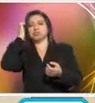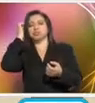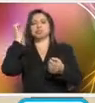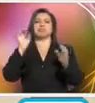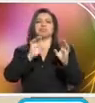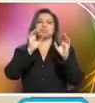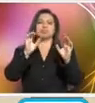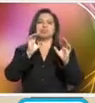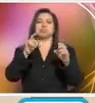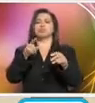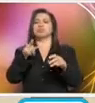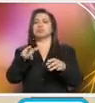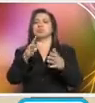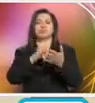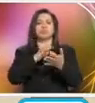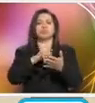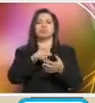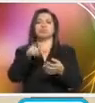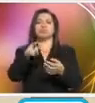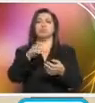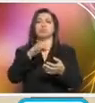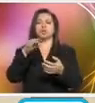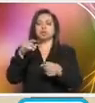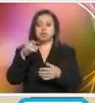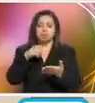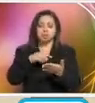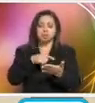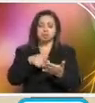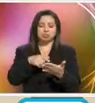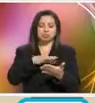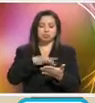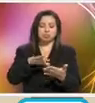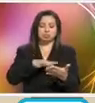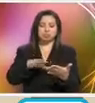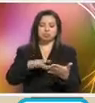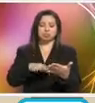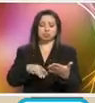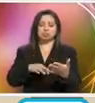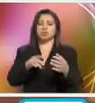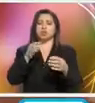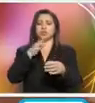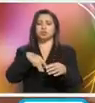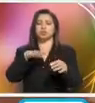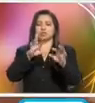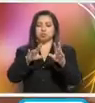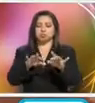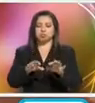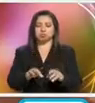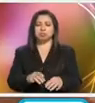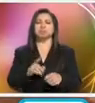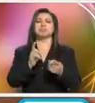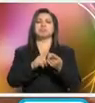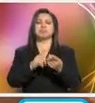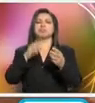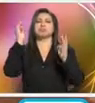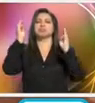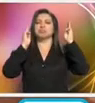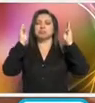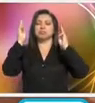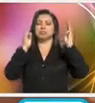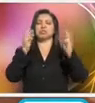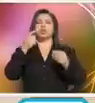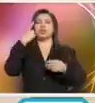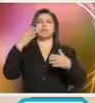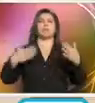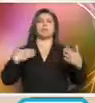de propuesta de entretenimiento, y particularmente la oferta de museos que tiene la Ciudad de México es espectacularmente grande.